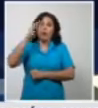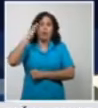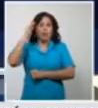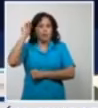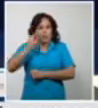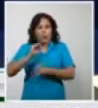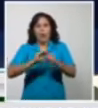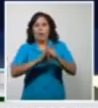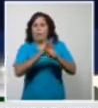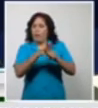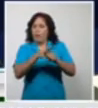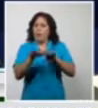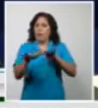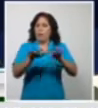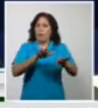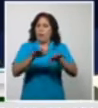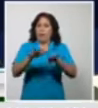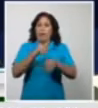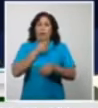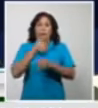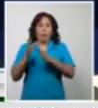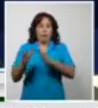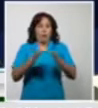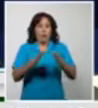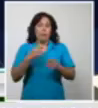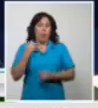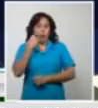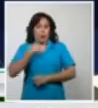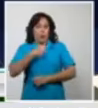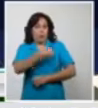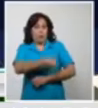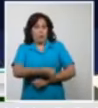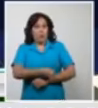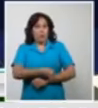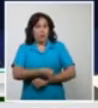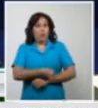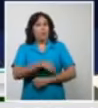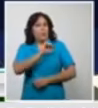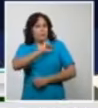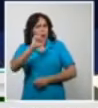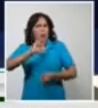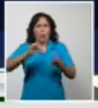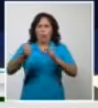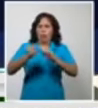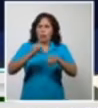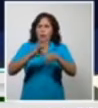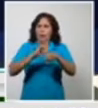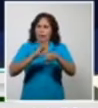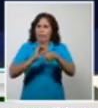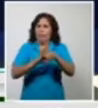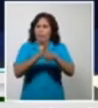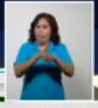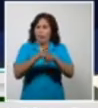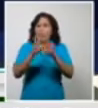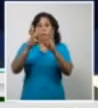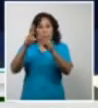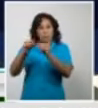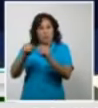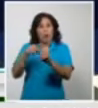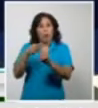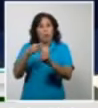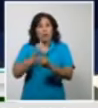que, por ejemplo, los chinos, que han logrado un cierto control, les permitió los resultados, lo que queremos